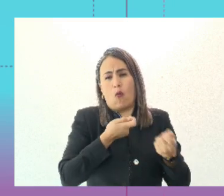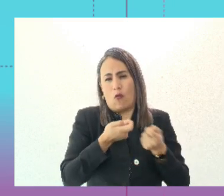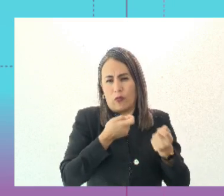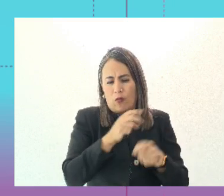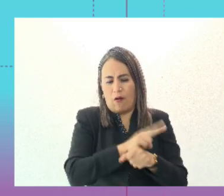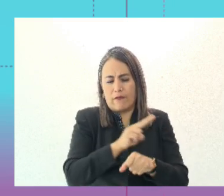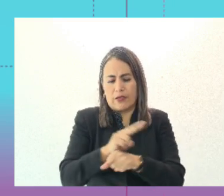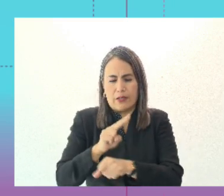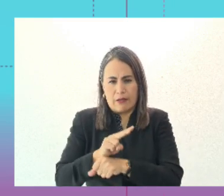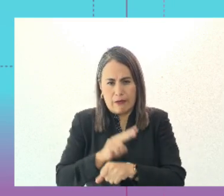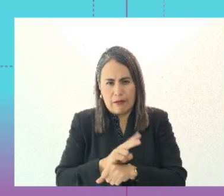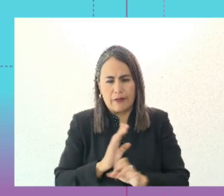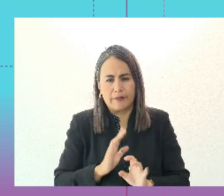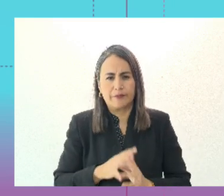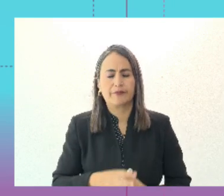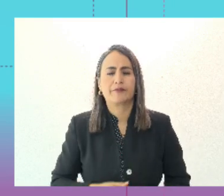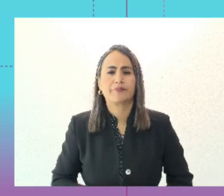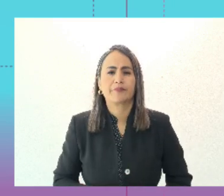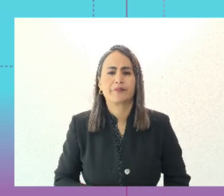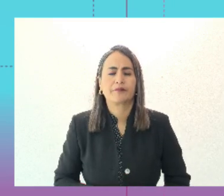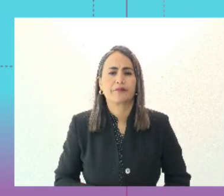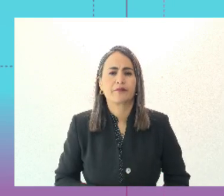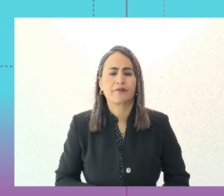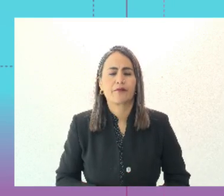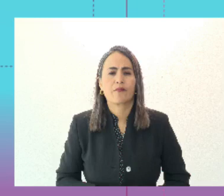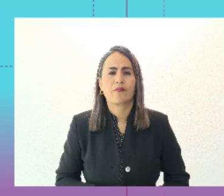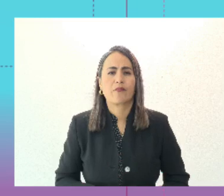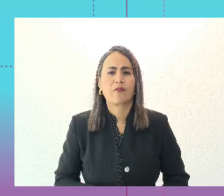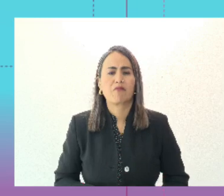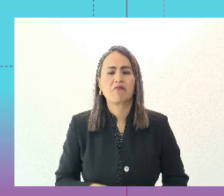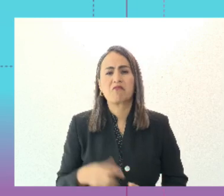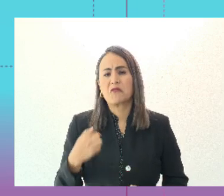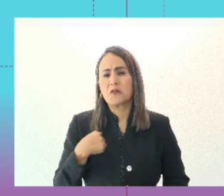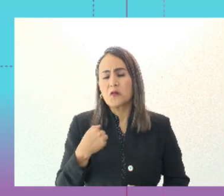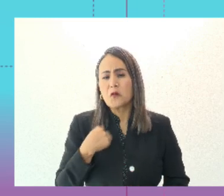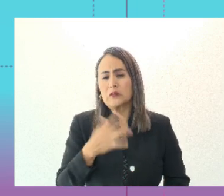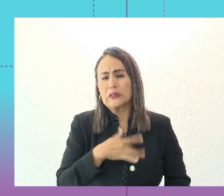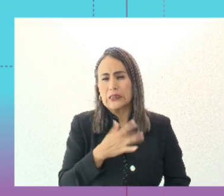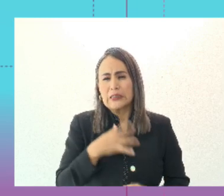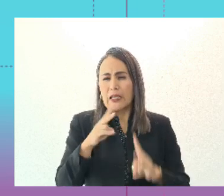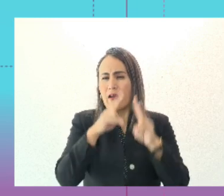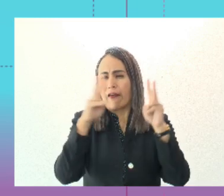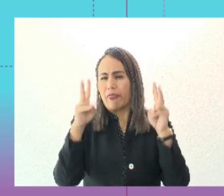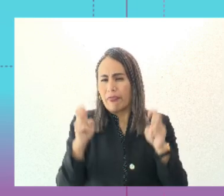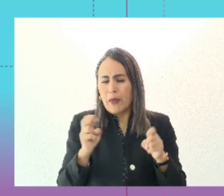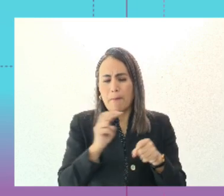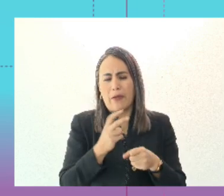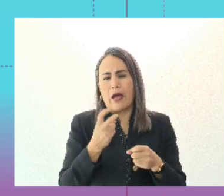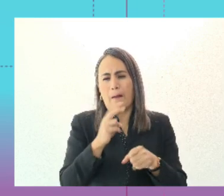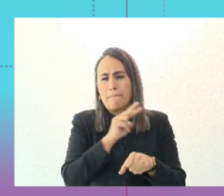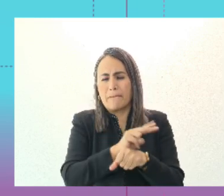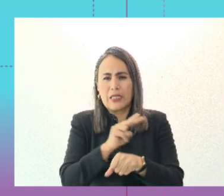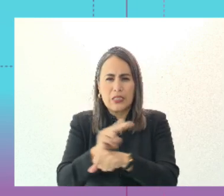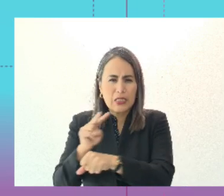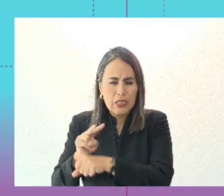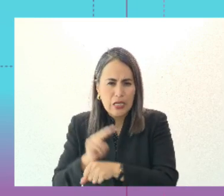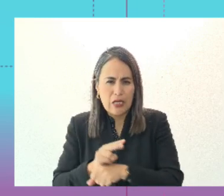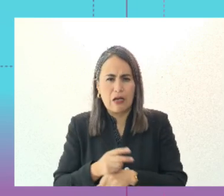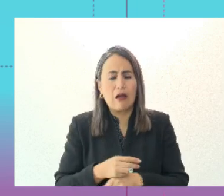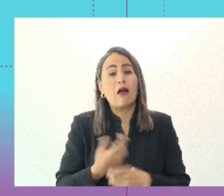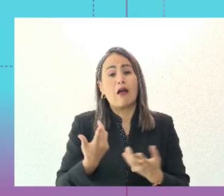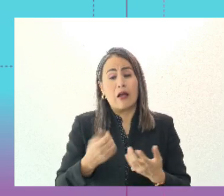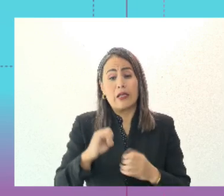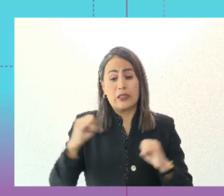Bueno, yo creo que este tema de las auditorías, como les comento, fue un tema importantísimo. Les platicaba yo que nuestra página es la más visitada